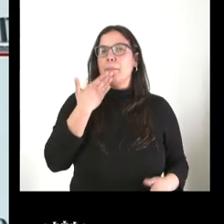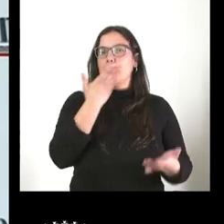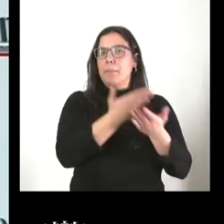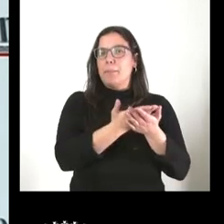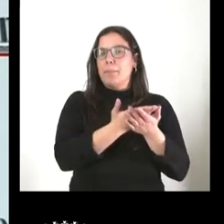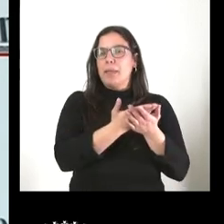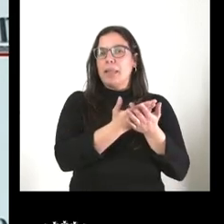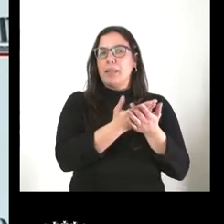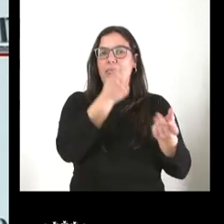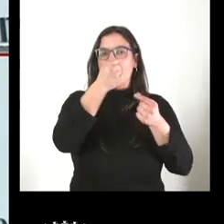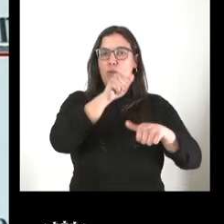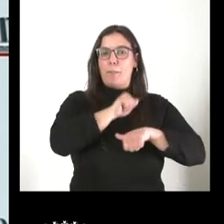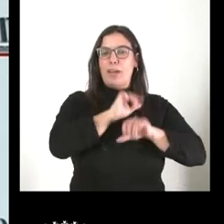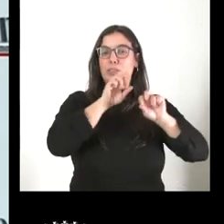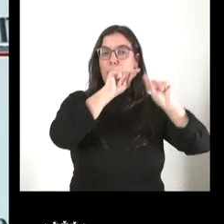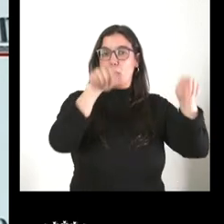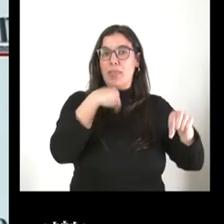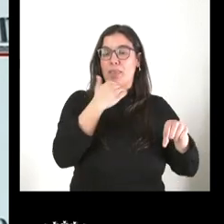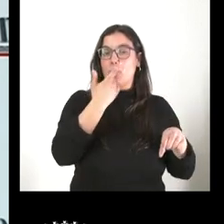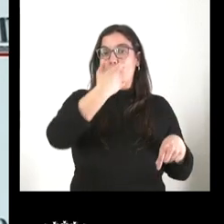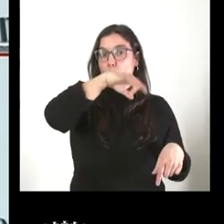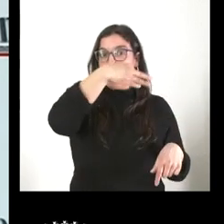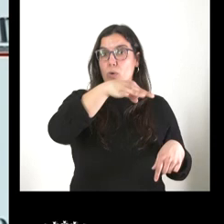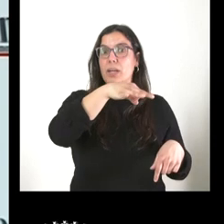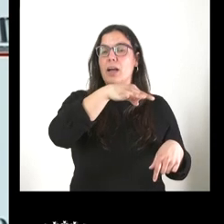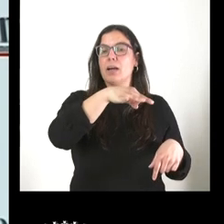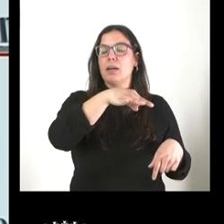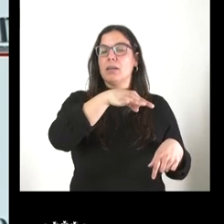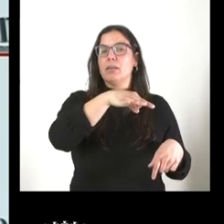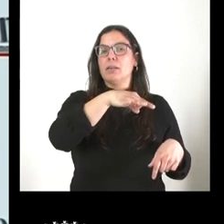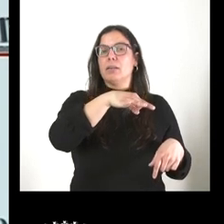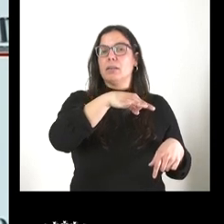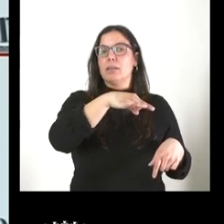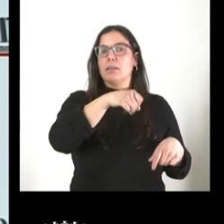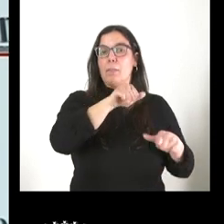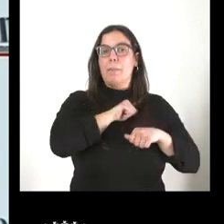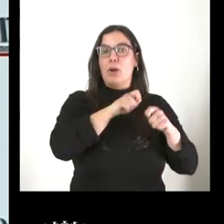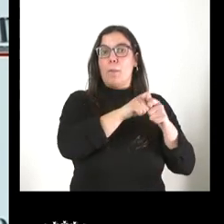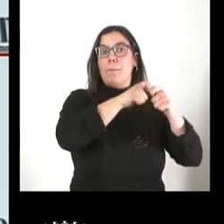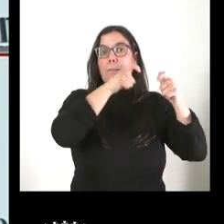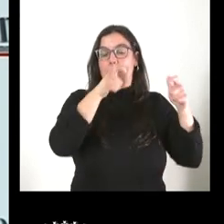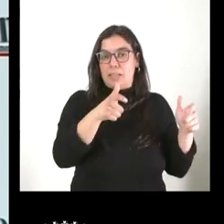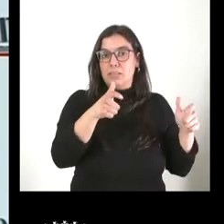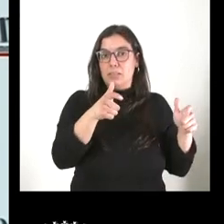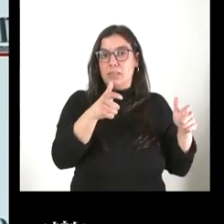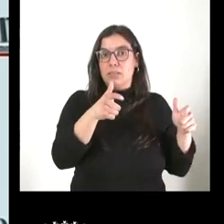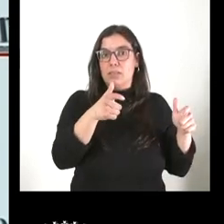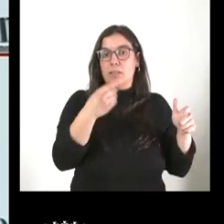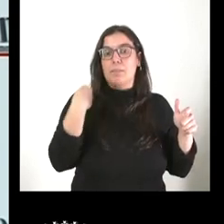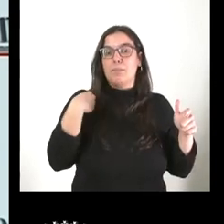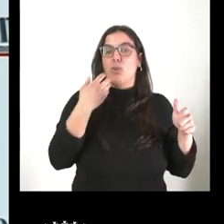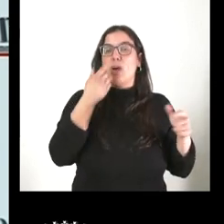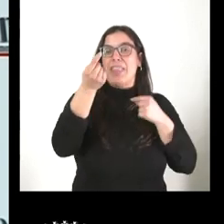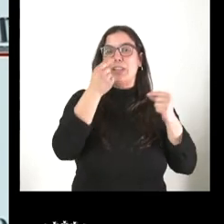los datos del paro Zamora es la única provincia que ha crecido Donde ha crecido el paro en la aparición interanual